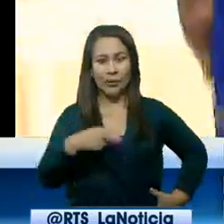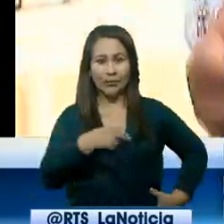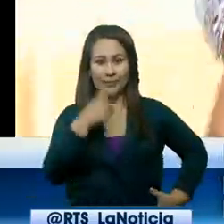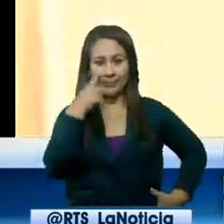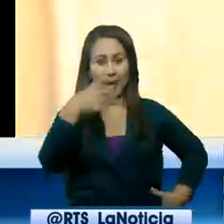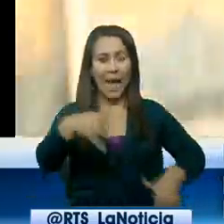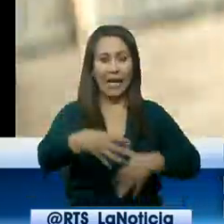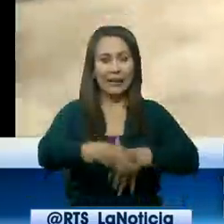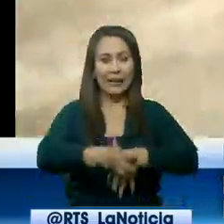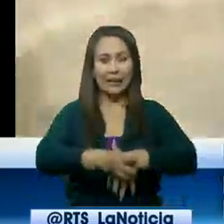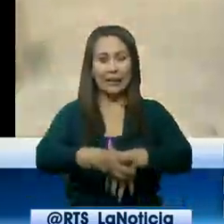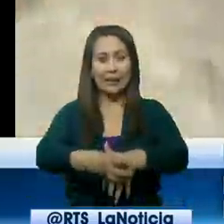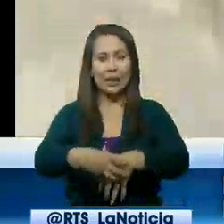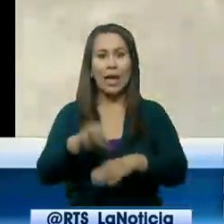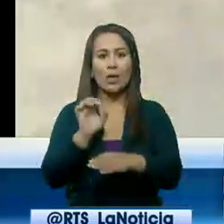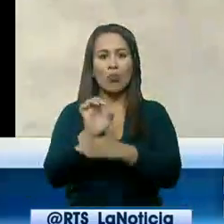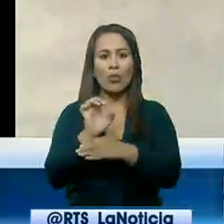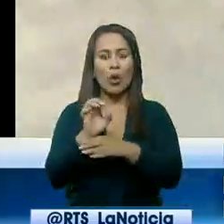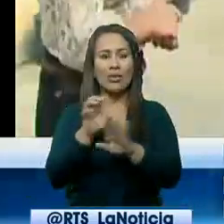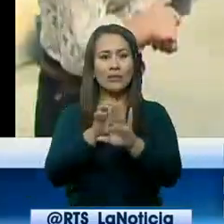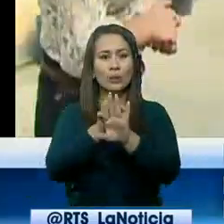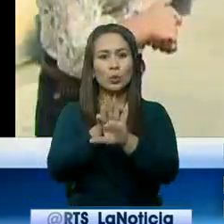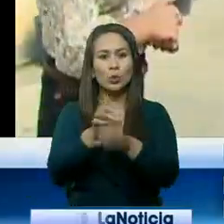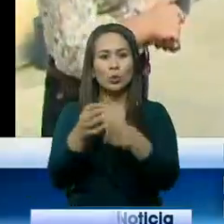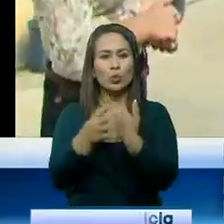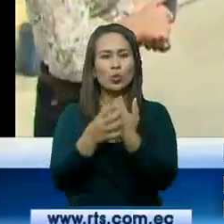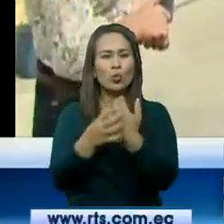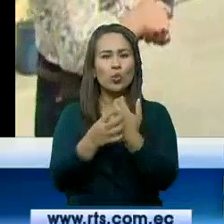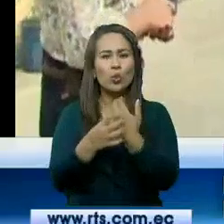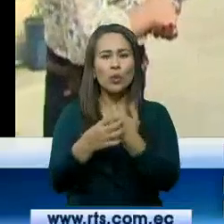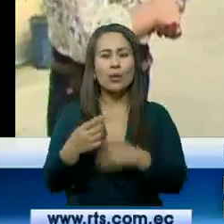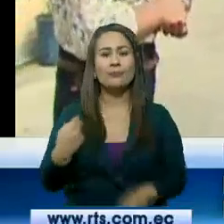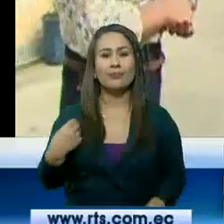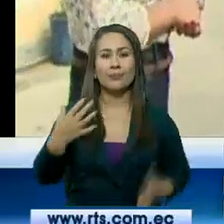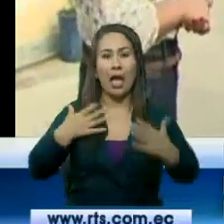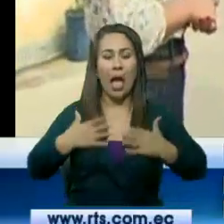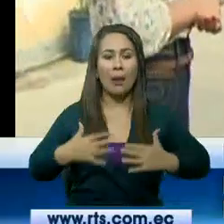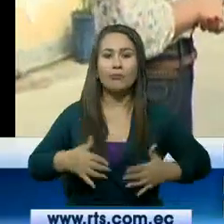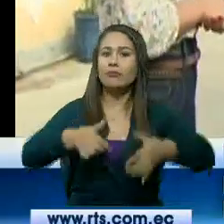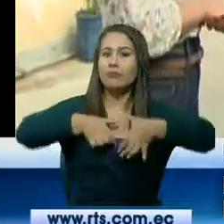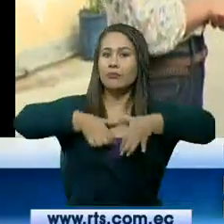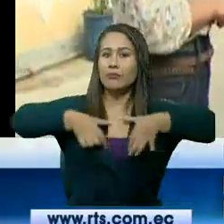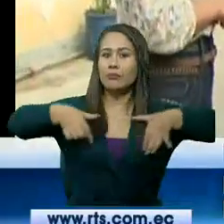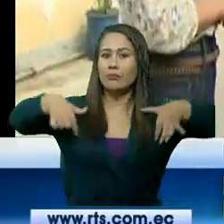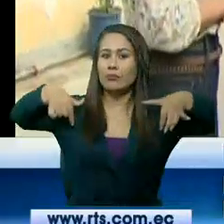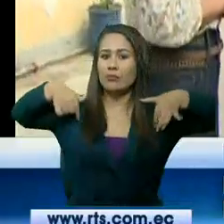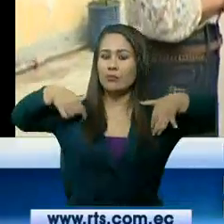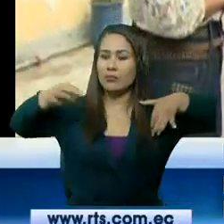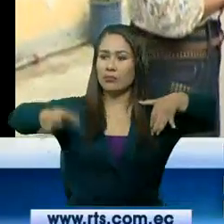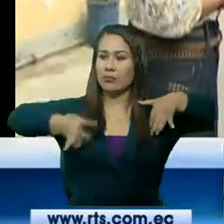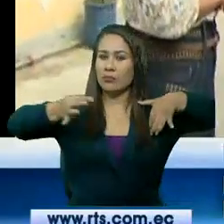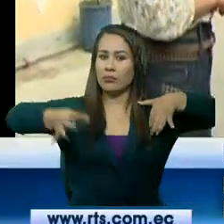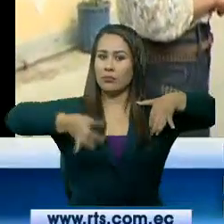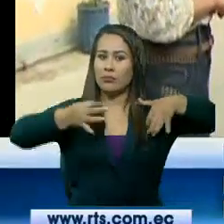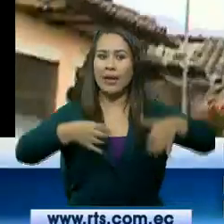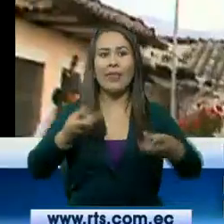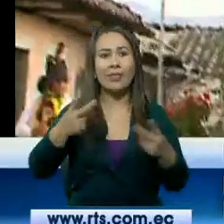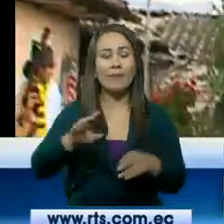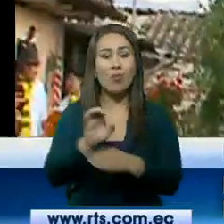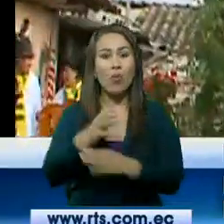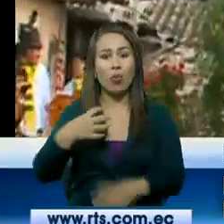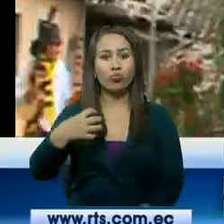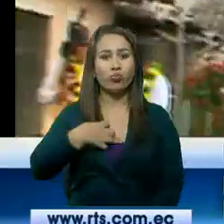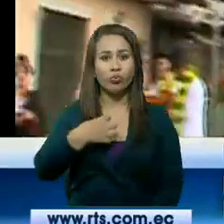con el escudo del Ecuador, porque esto nos identifica. Aquí tengo mi camisa también bordada a mano y también con el escudo del Ecuador.